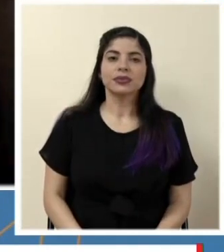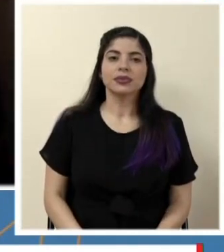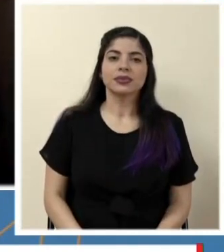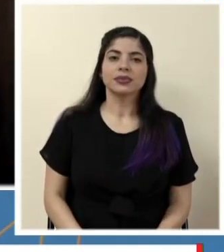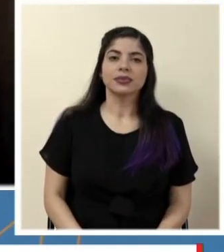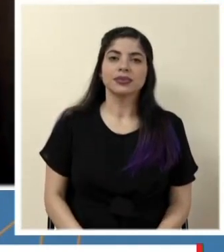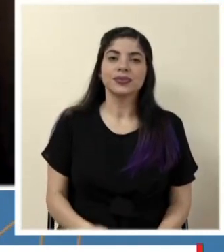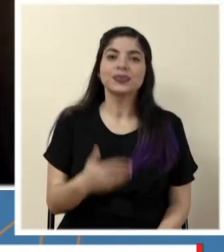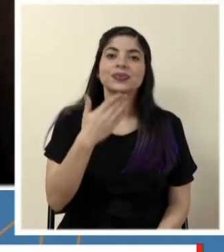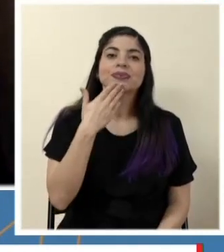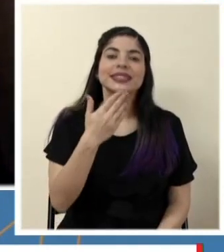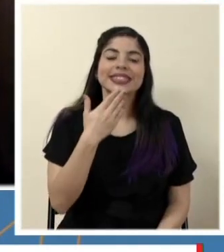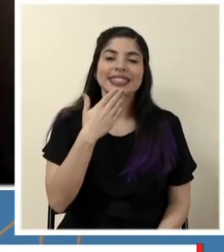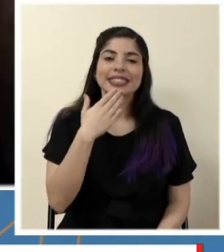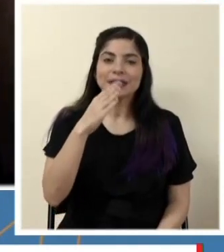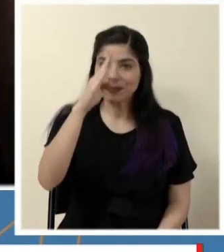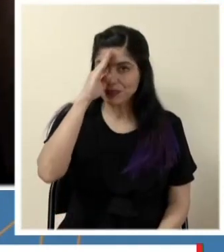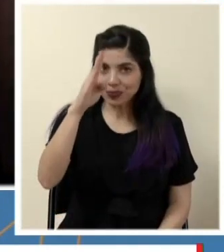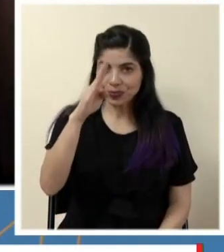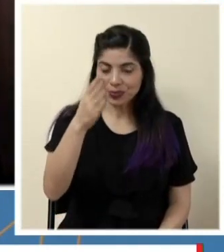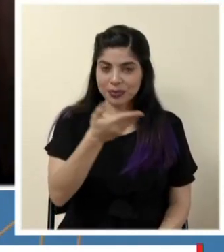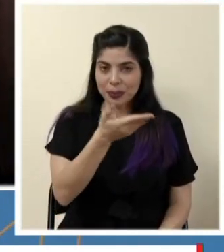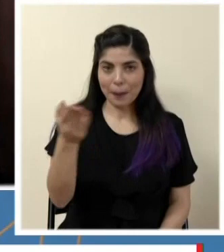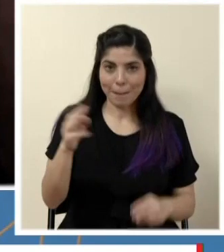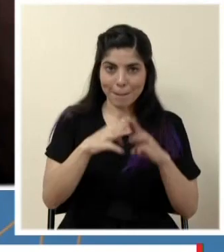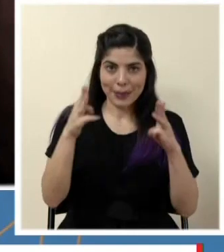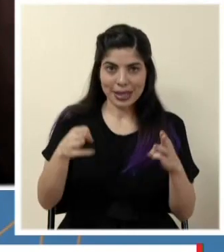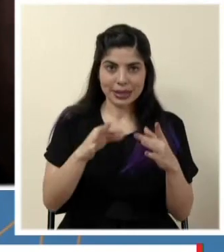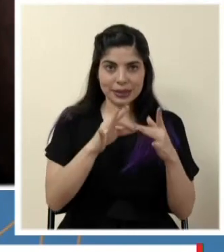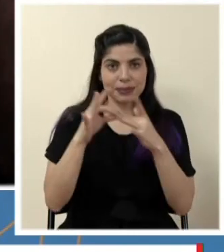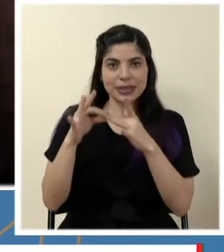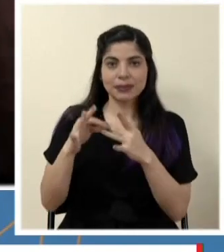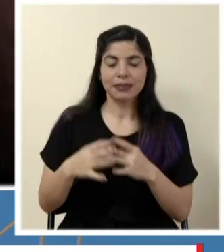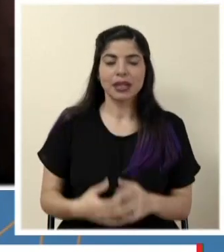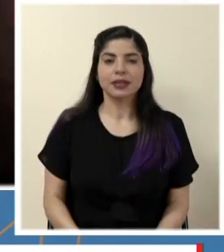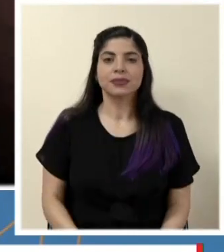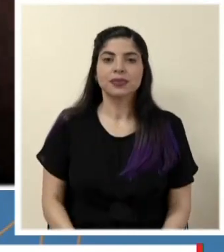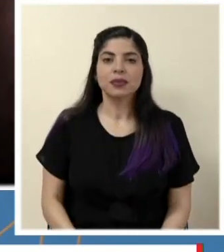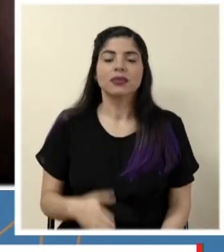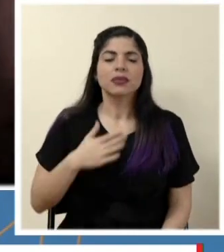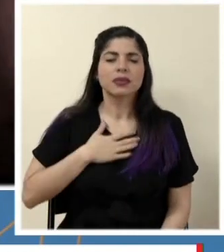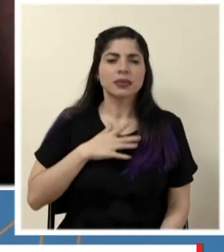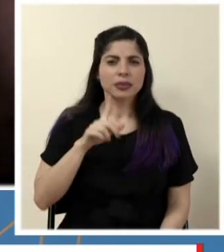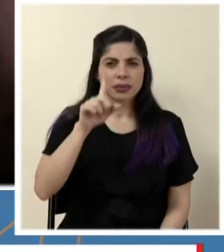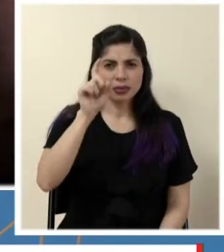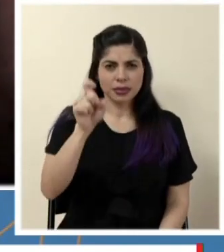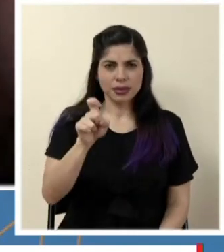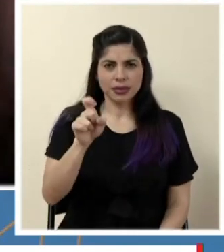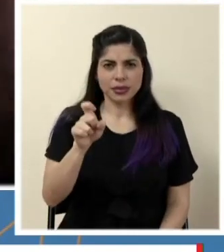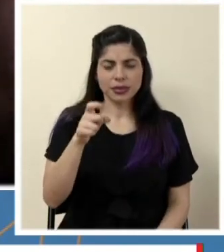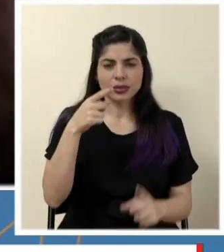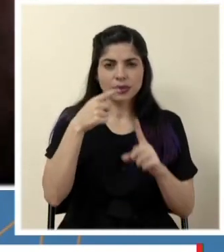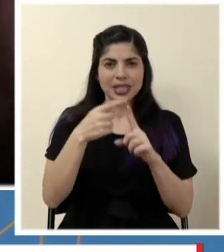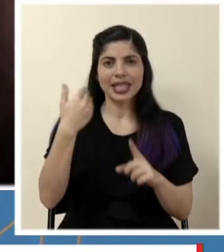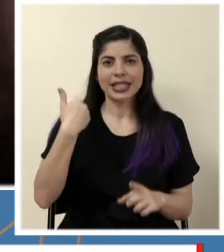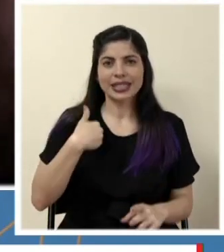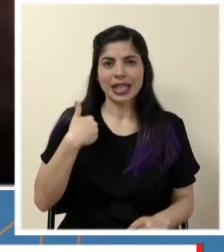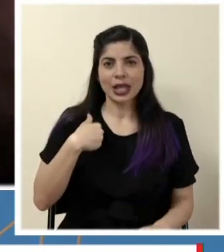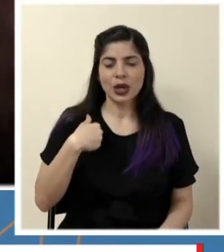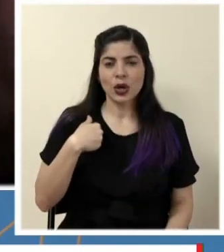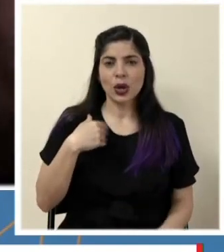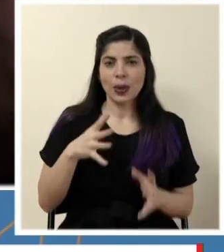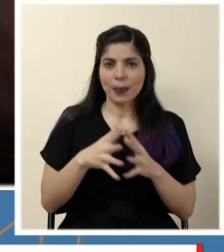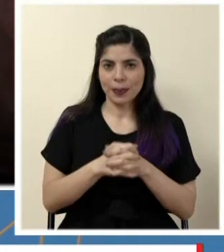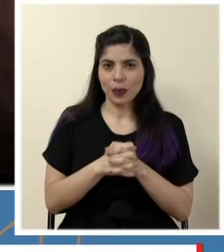Gracias. Un saludo para quienes están en la mesa principal. Mi pregunta es al señor Bermúdez, el